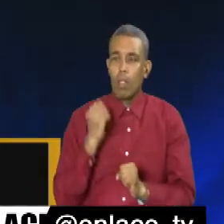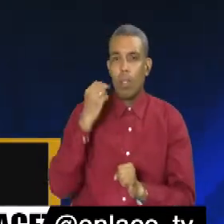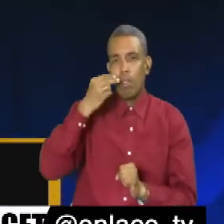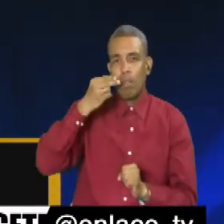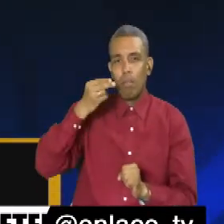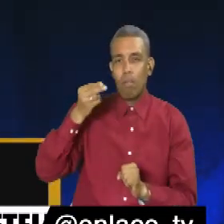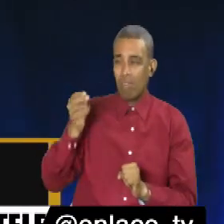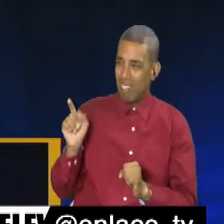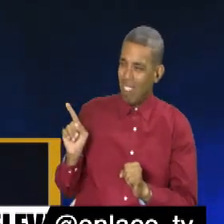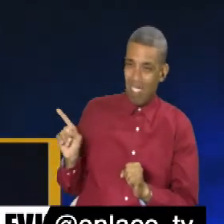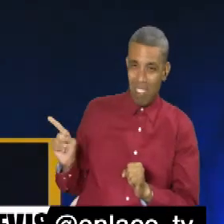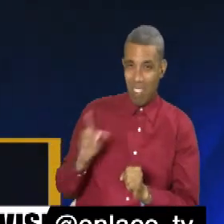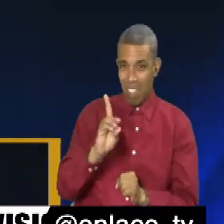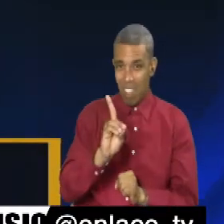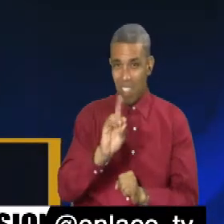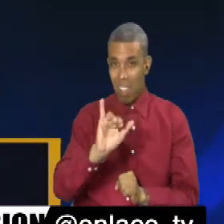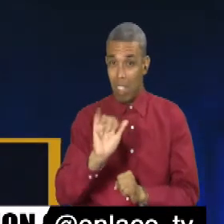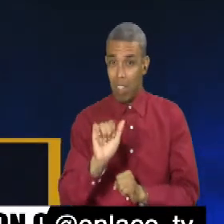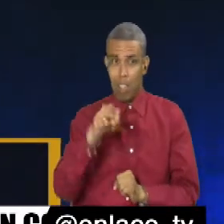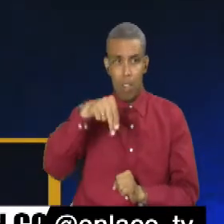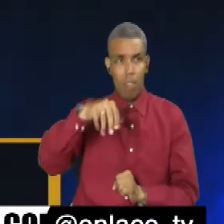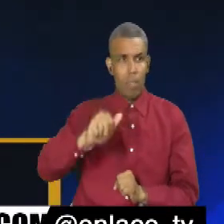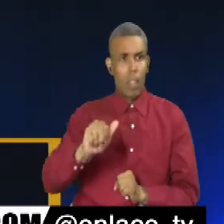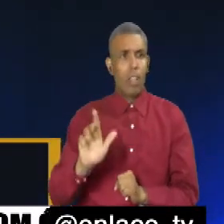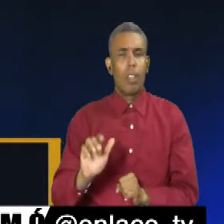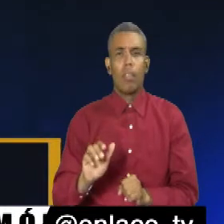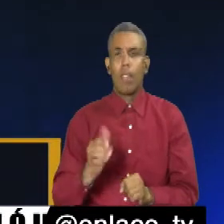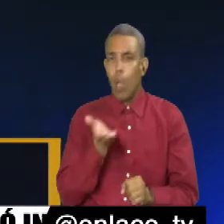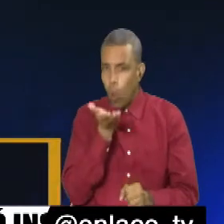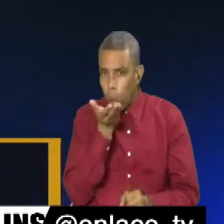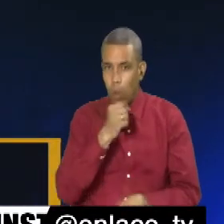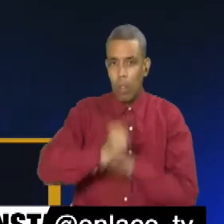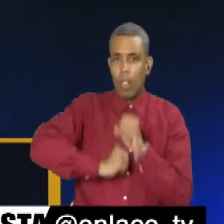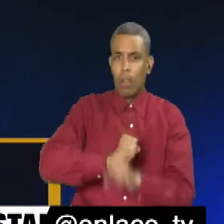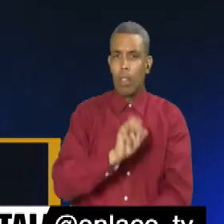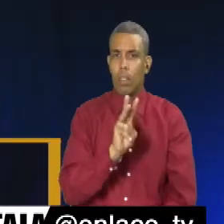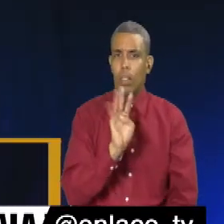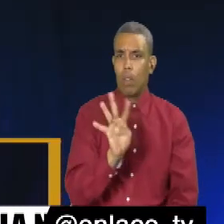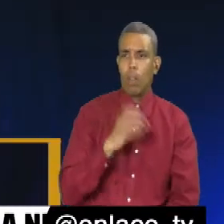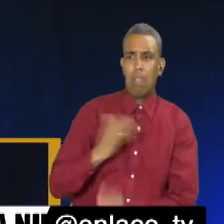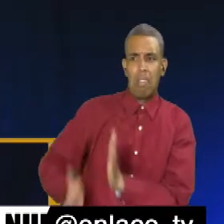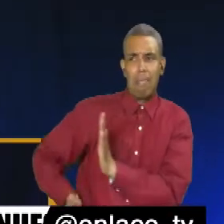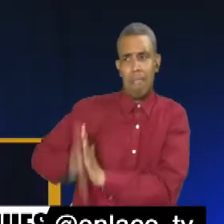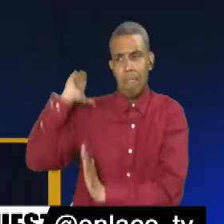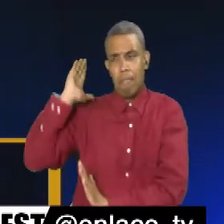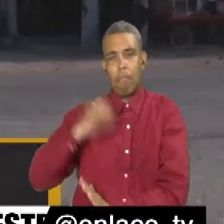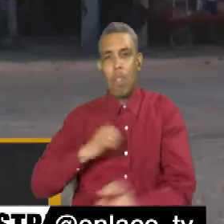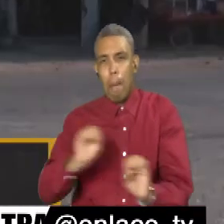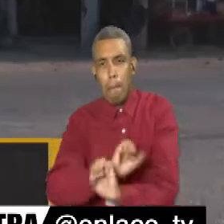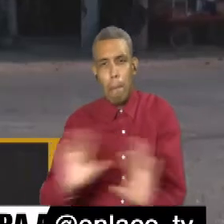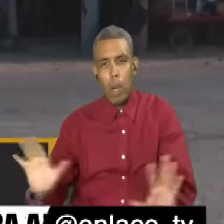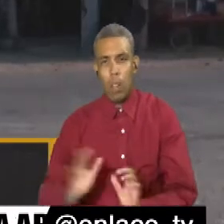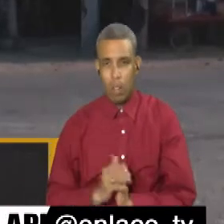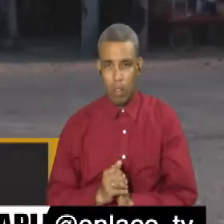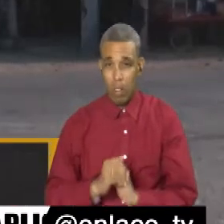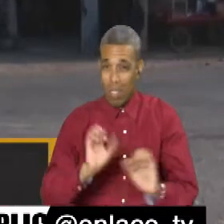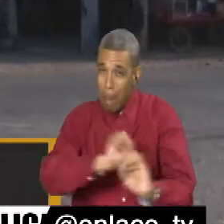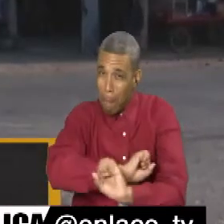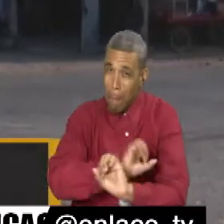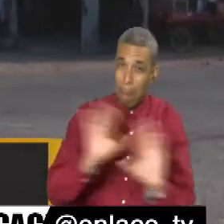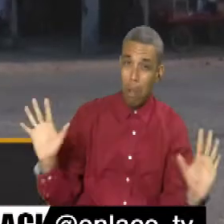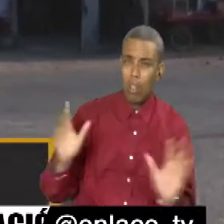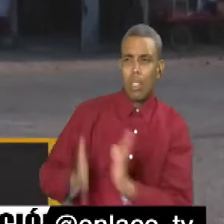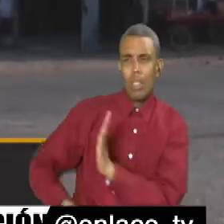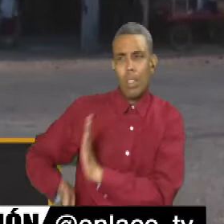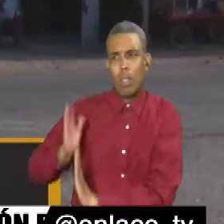de 34 años de edad, quien hace 15 días se encuentra desaparecida. La última vez que supieron de ella fue cuando salió del corregimiento del centro a cumplir una